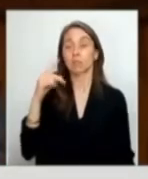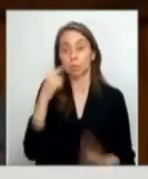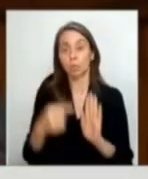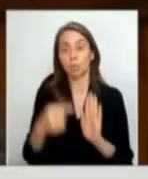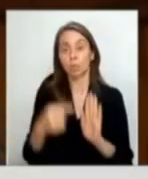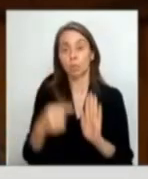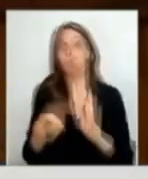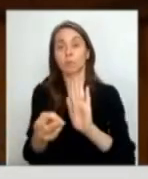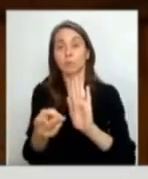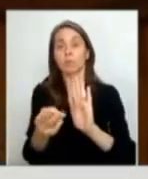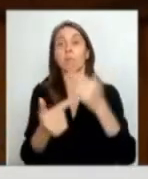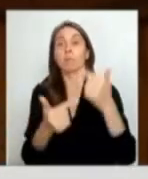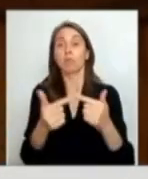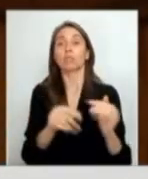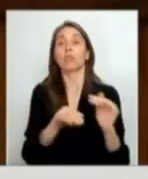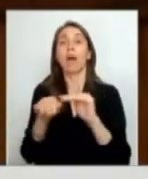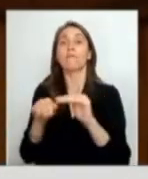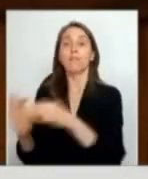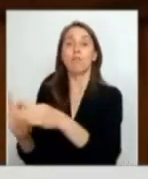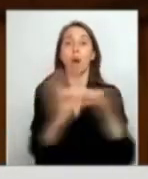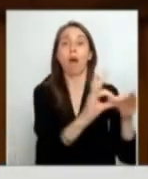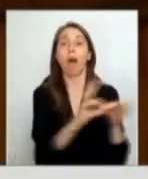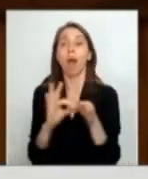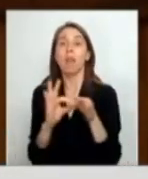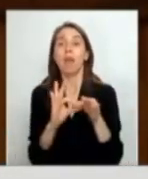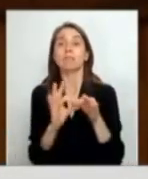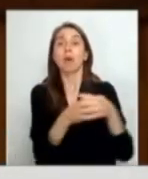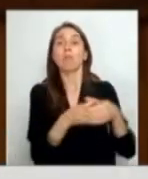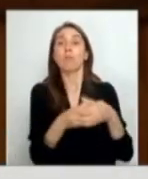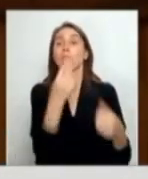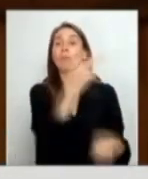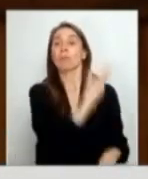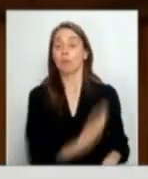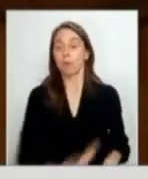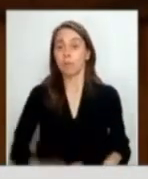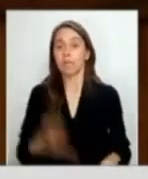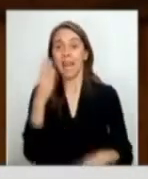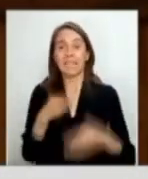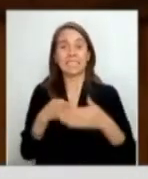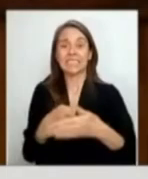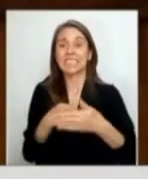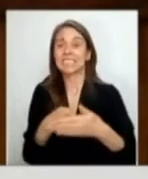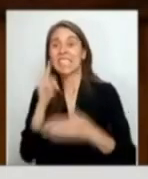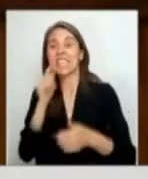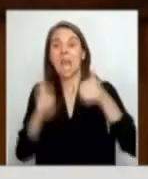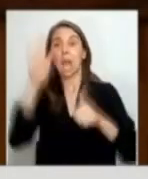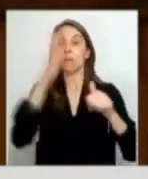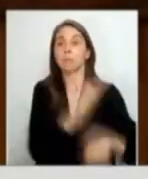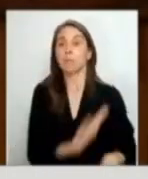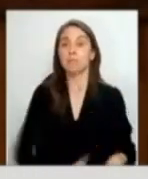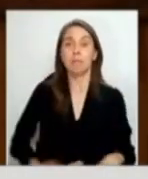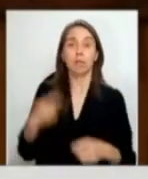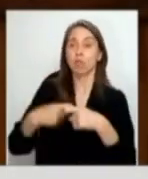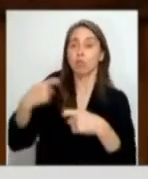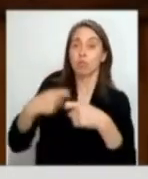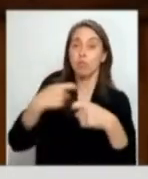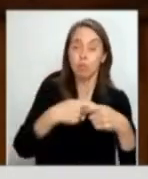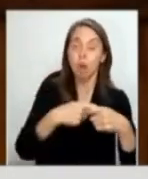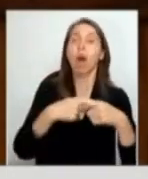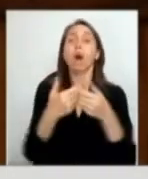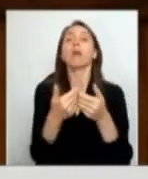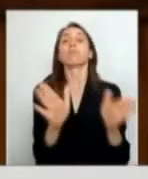favor de la alianza de gobierno, lo que permitió destrabar la situación en la que estábamos. Y también quiero decir que no es